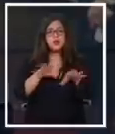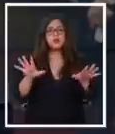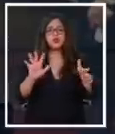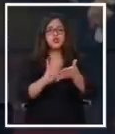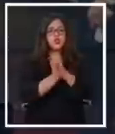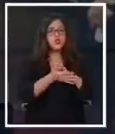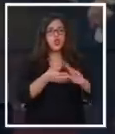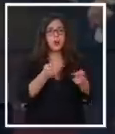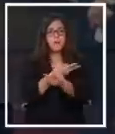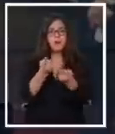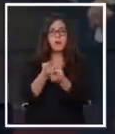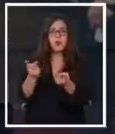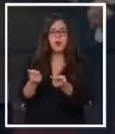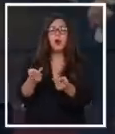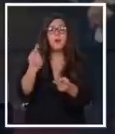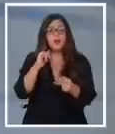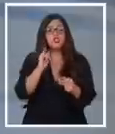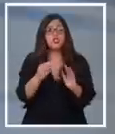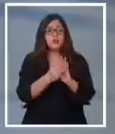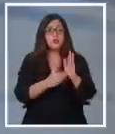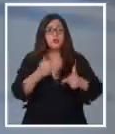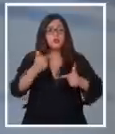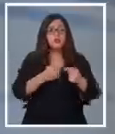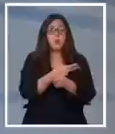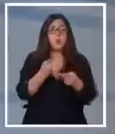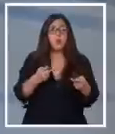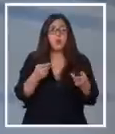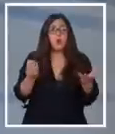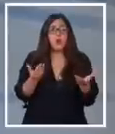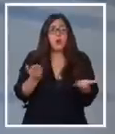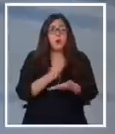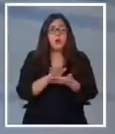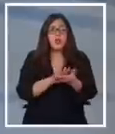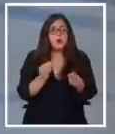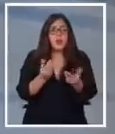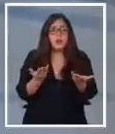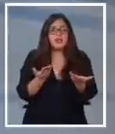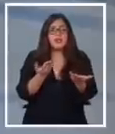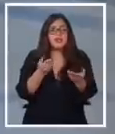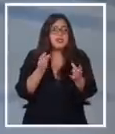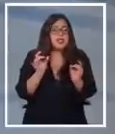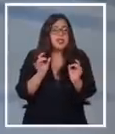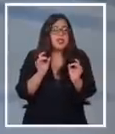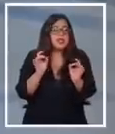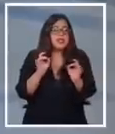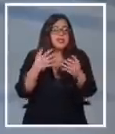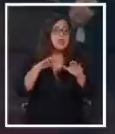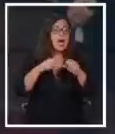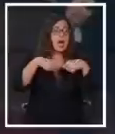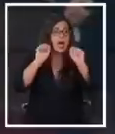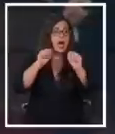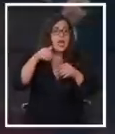escenarios públicamente si es políticas públicas sabes que podrás pasar a gente que el rechazo que